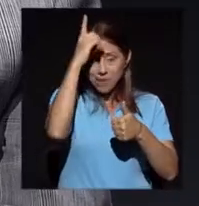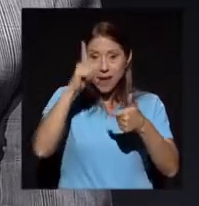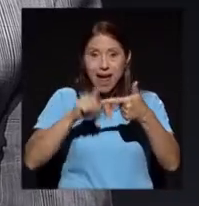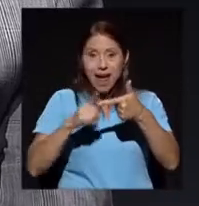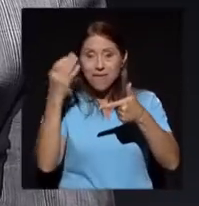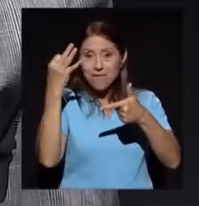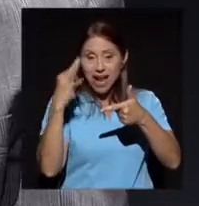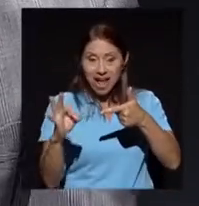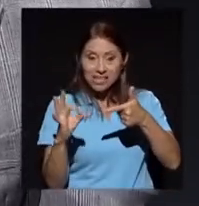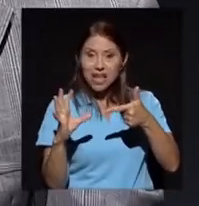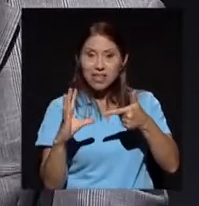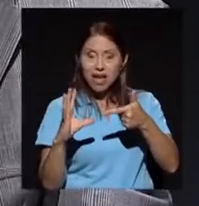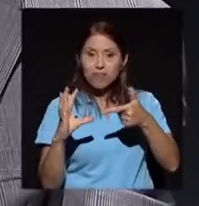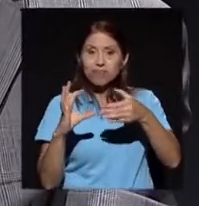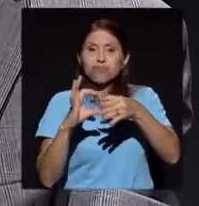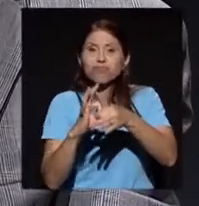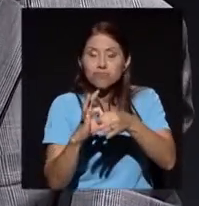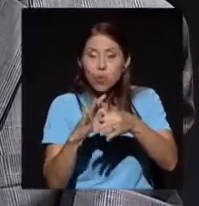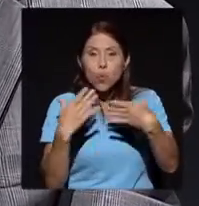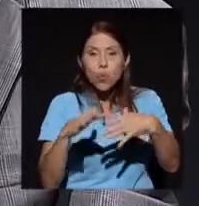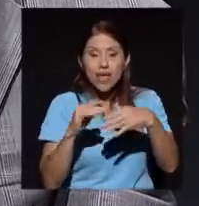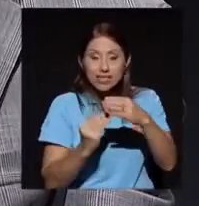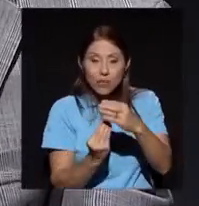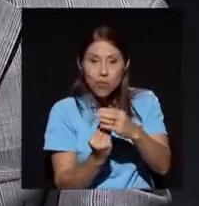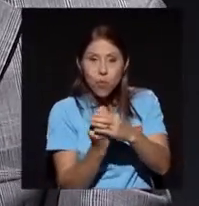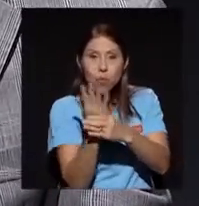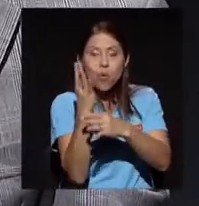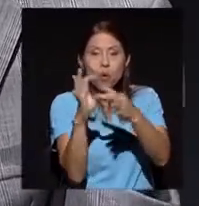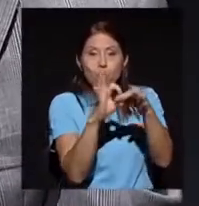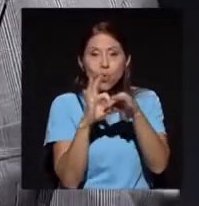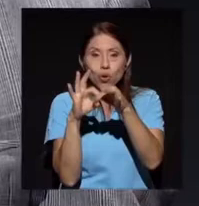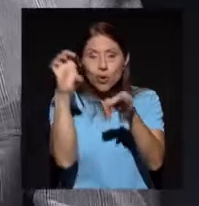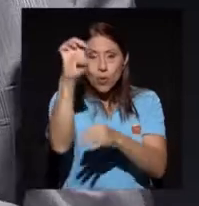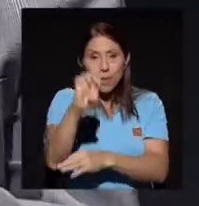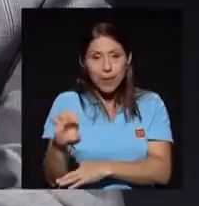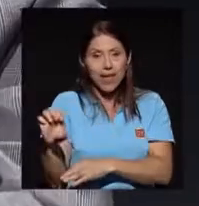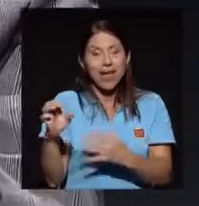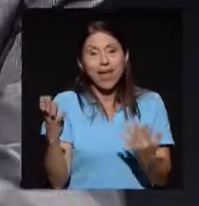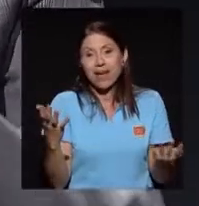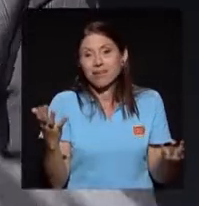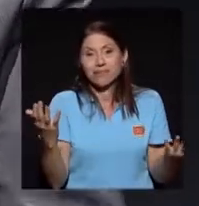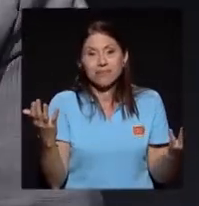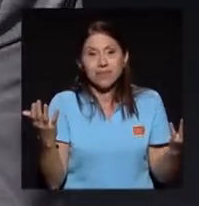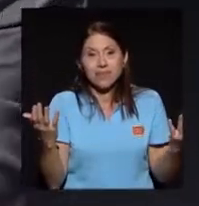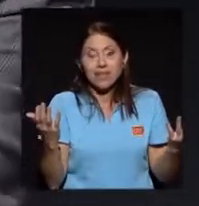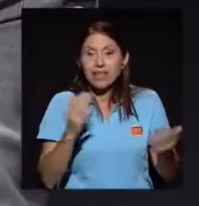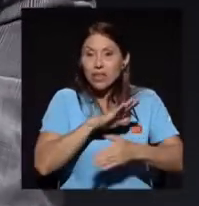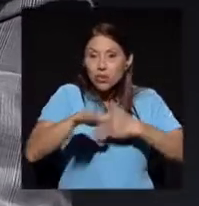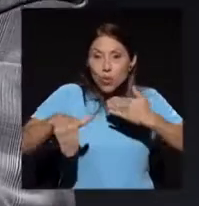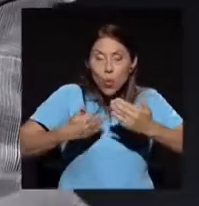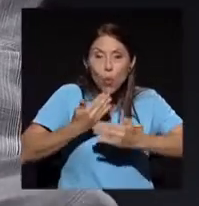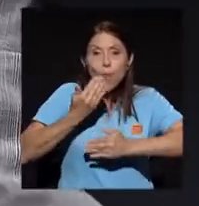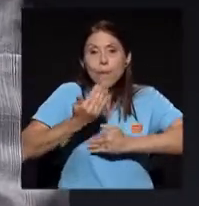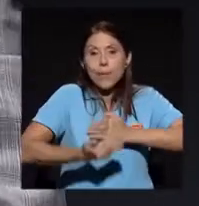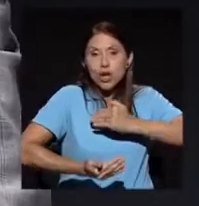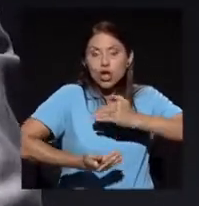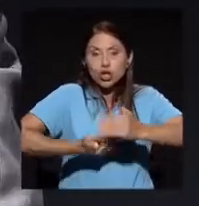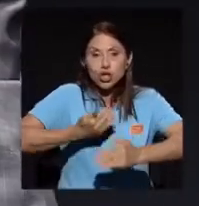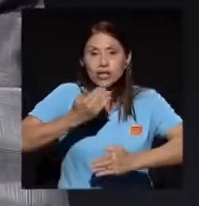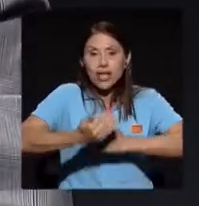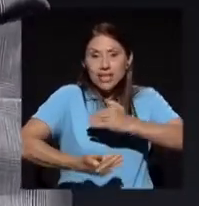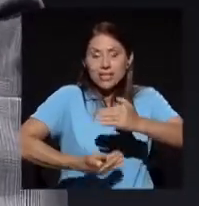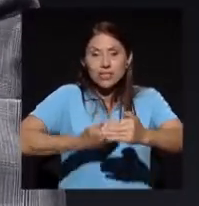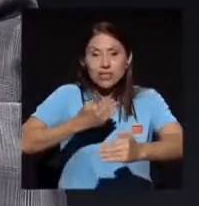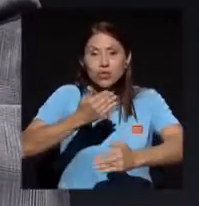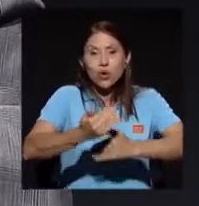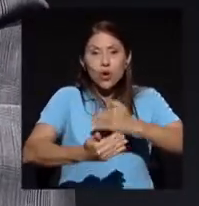el gran origen de la unión europea y bueno más bien del proceso que llegó hasta la